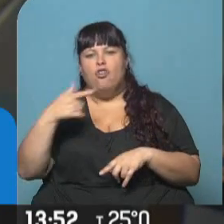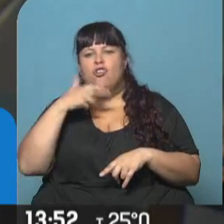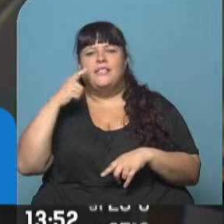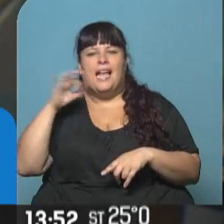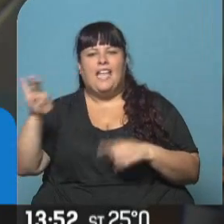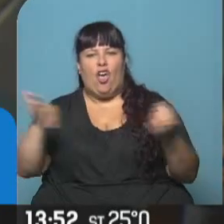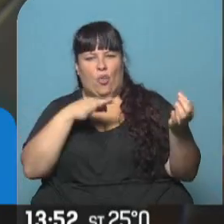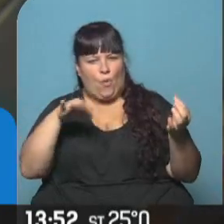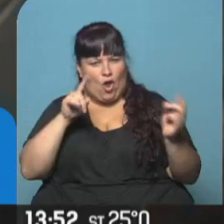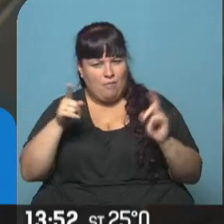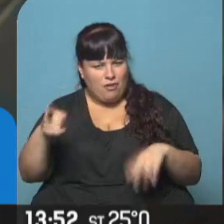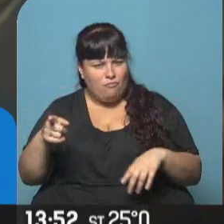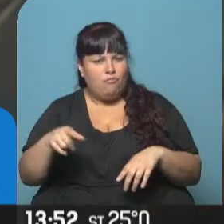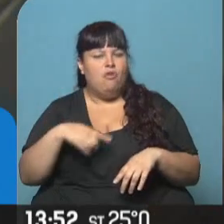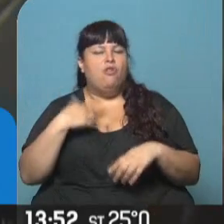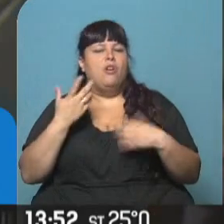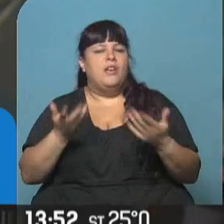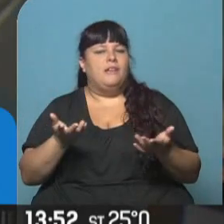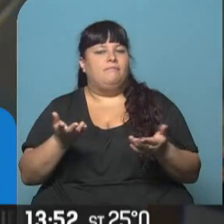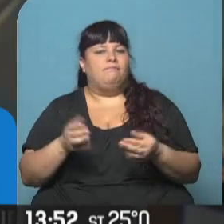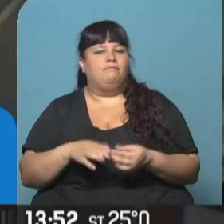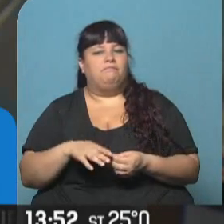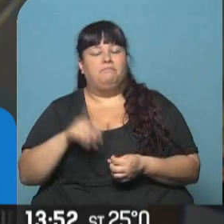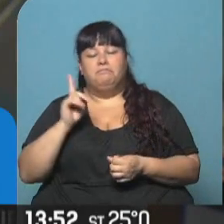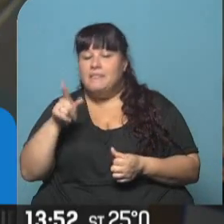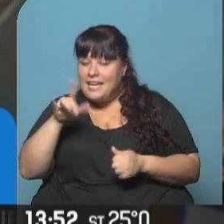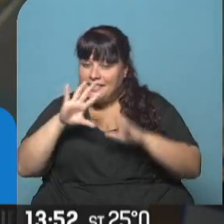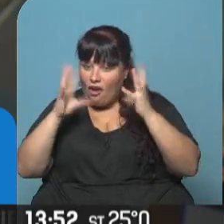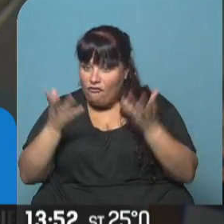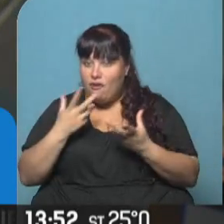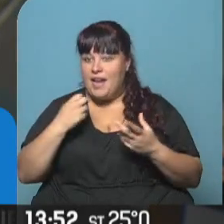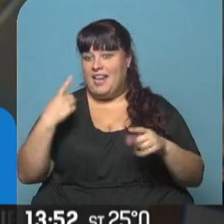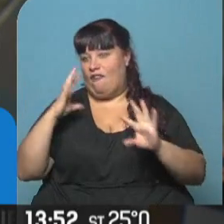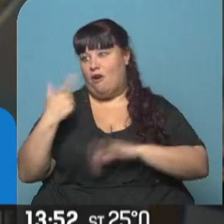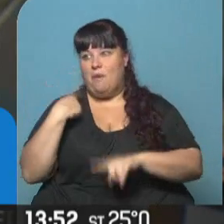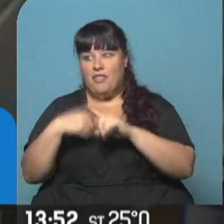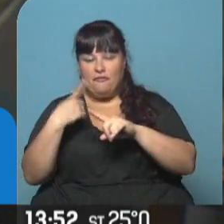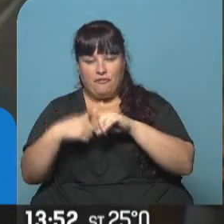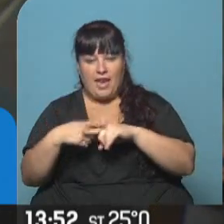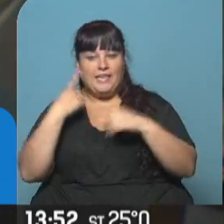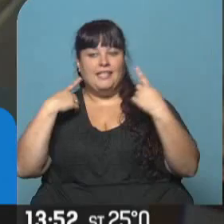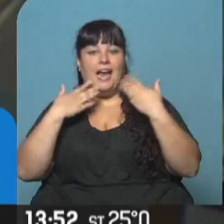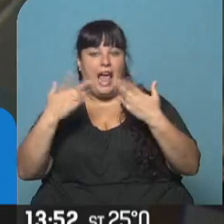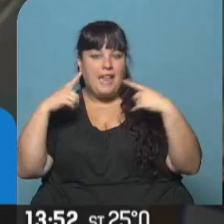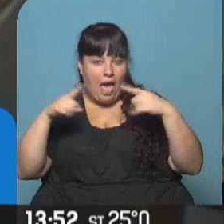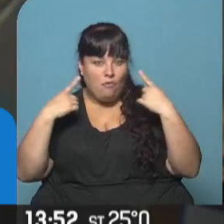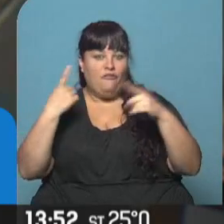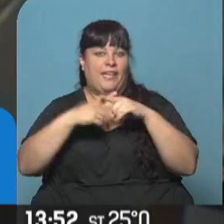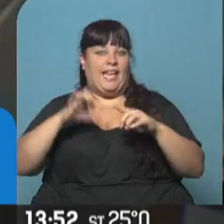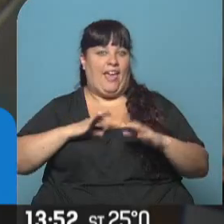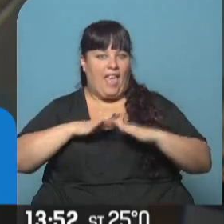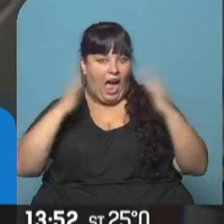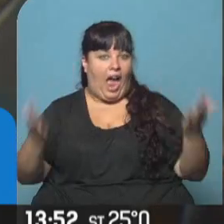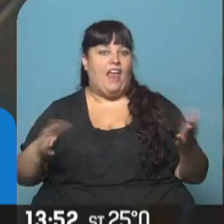el que toca el violín. Y principalmente con esa energía de celebrar a la música y celebrar este año